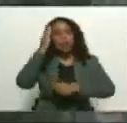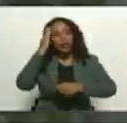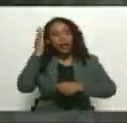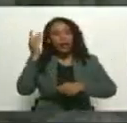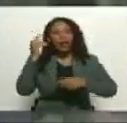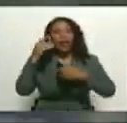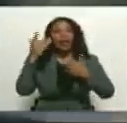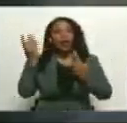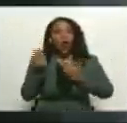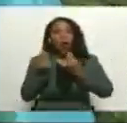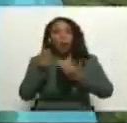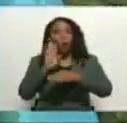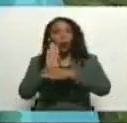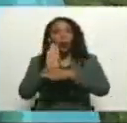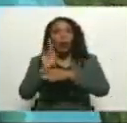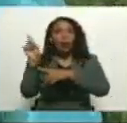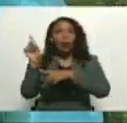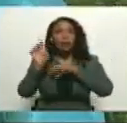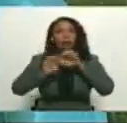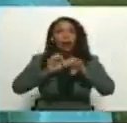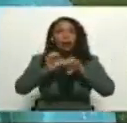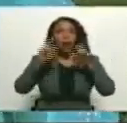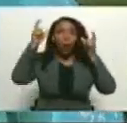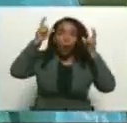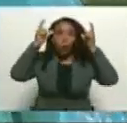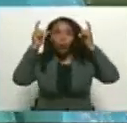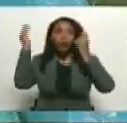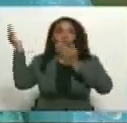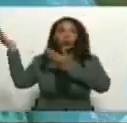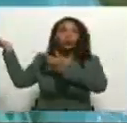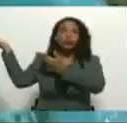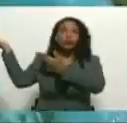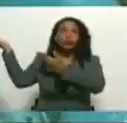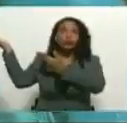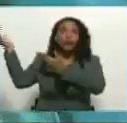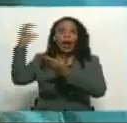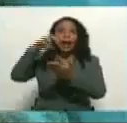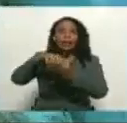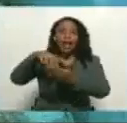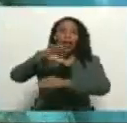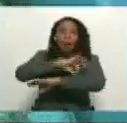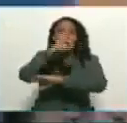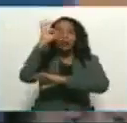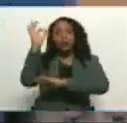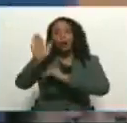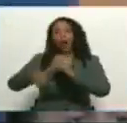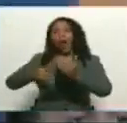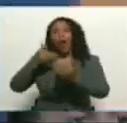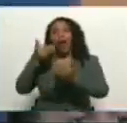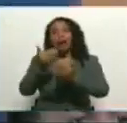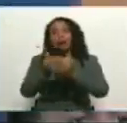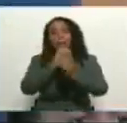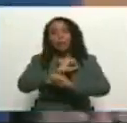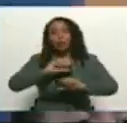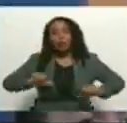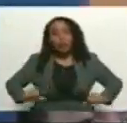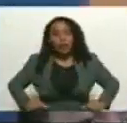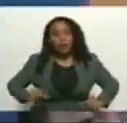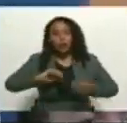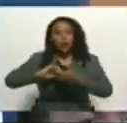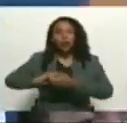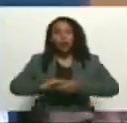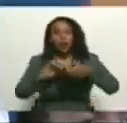la preservación de esta especie. Es importante decir que está desde el estado Lara, en el estado Portuguesa, en el estado Trujillo, en el estado